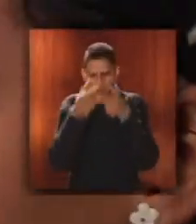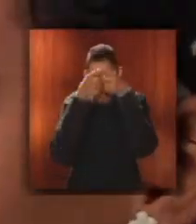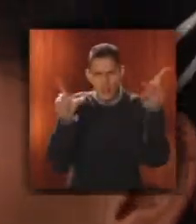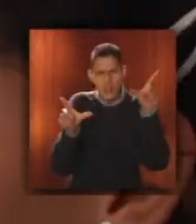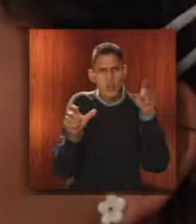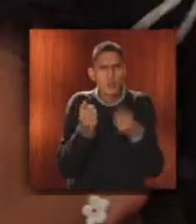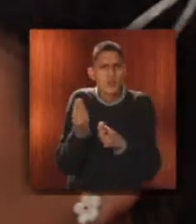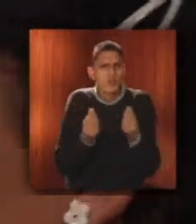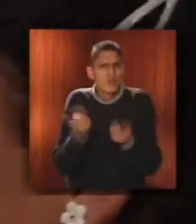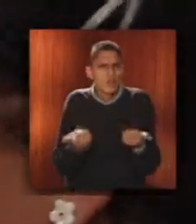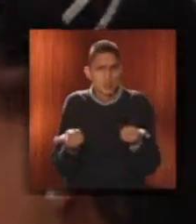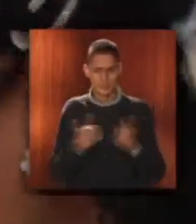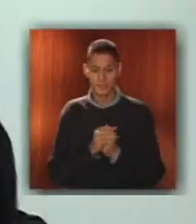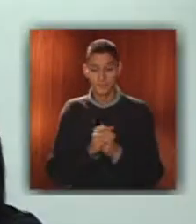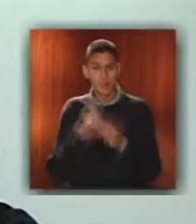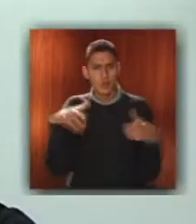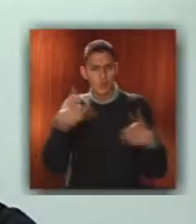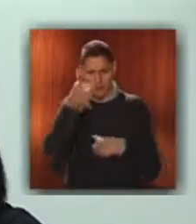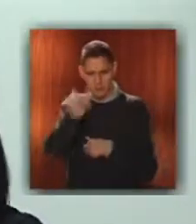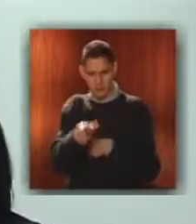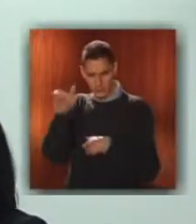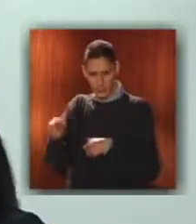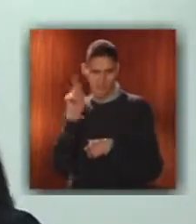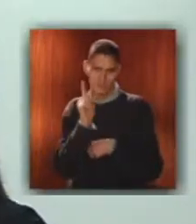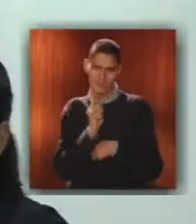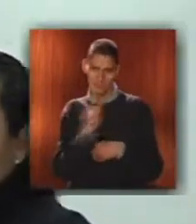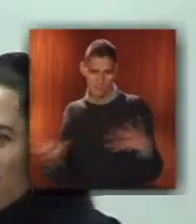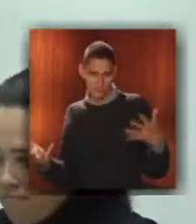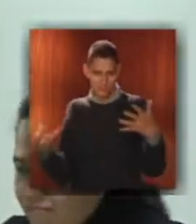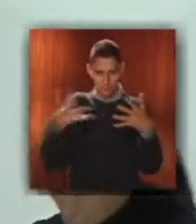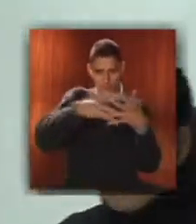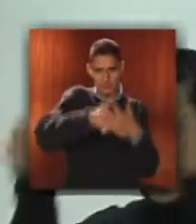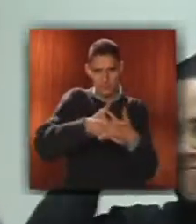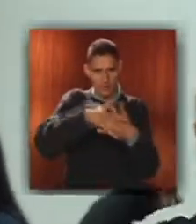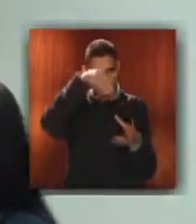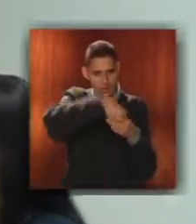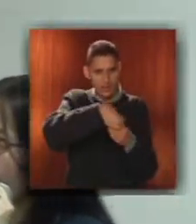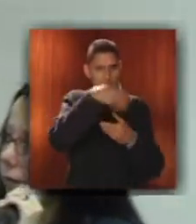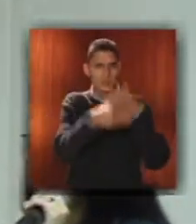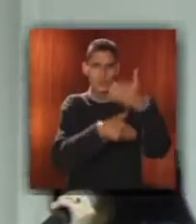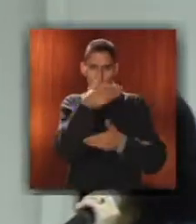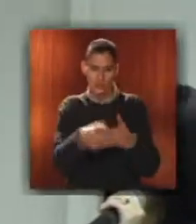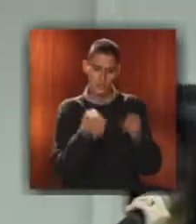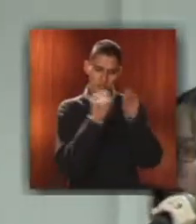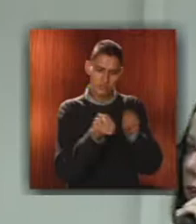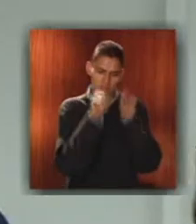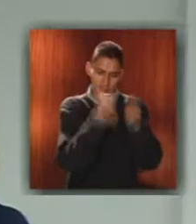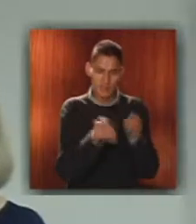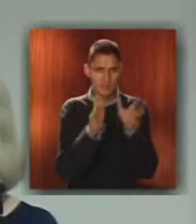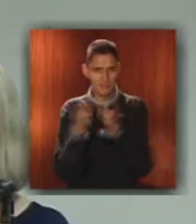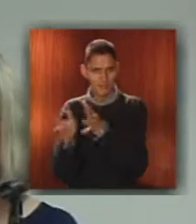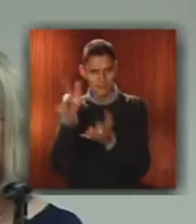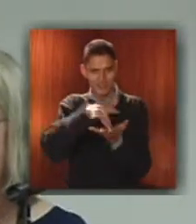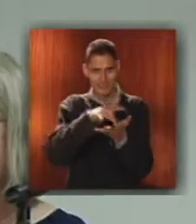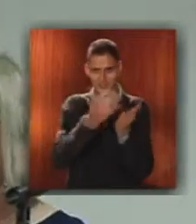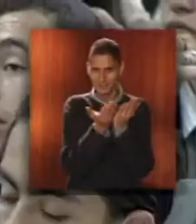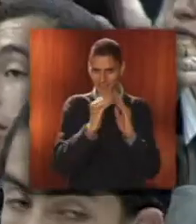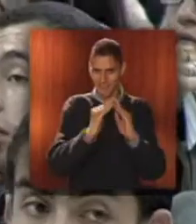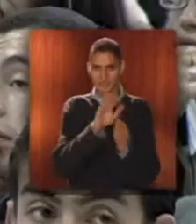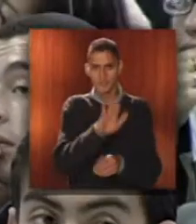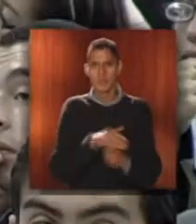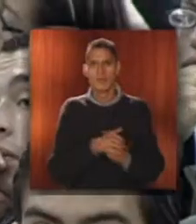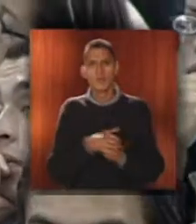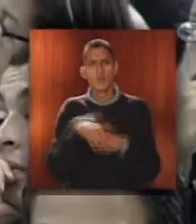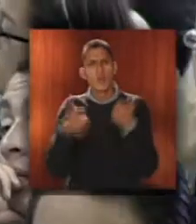emplean para hacerlo? ¿Cómo integrar a las personas con limitaciones auditivas en los procesos de formación y enseñanza?